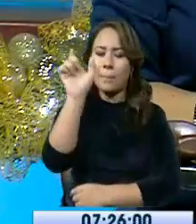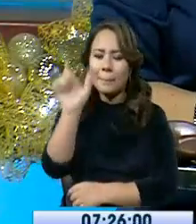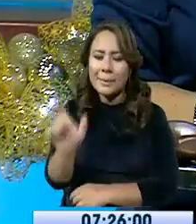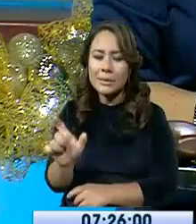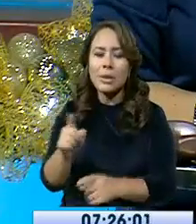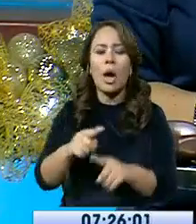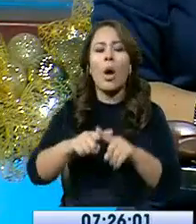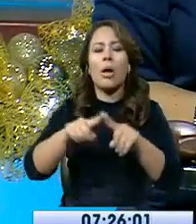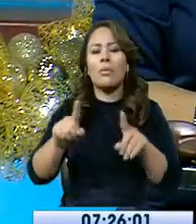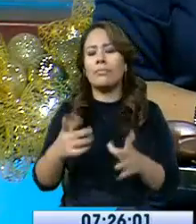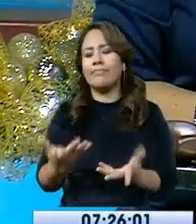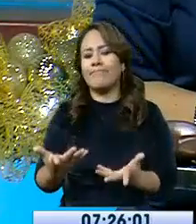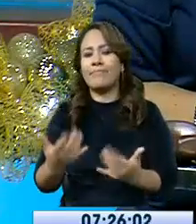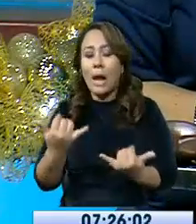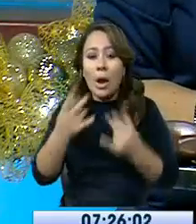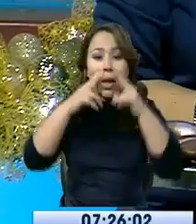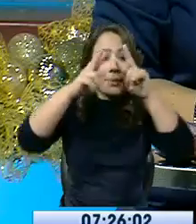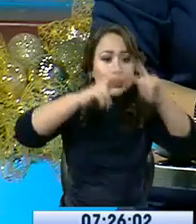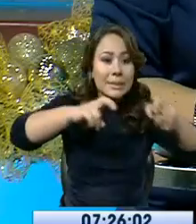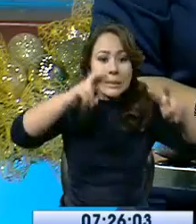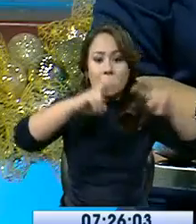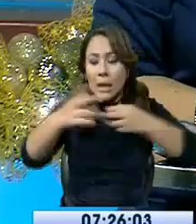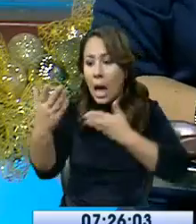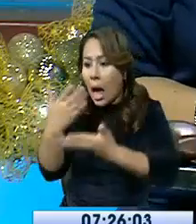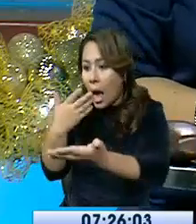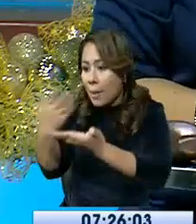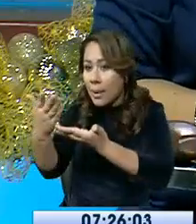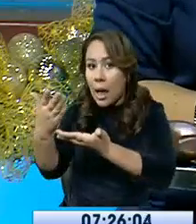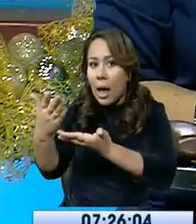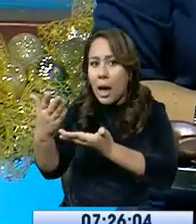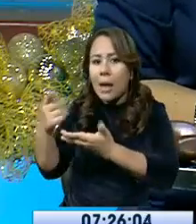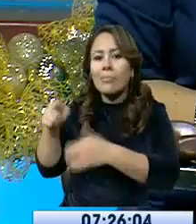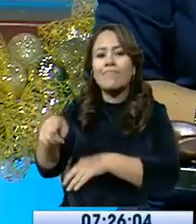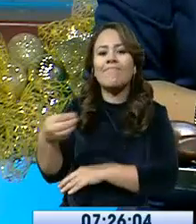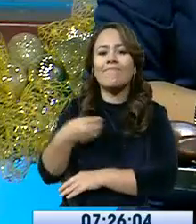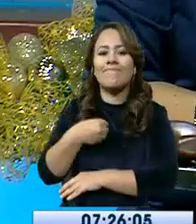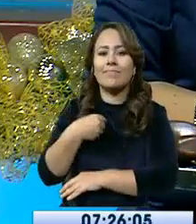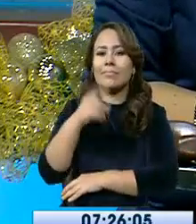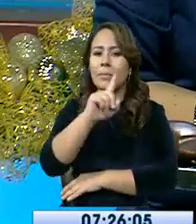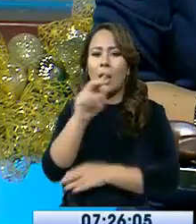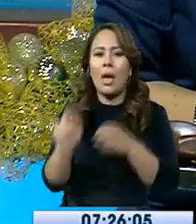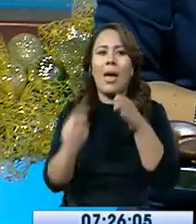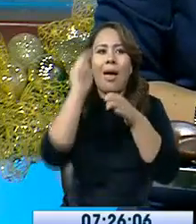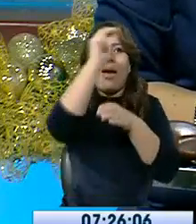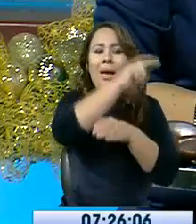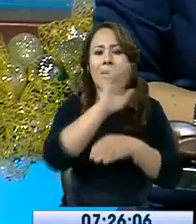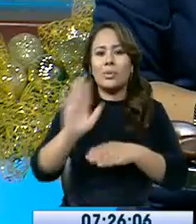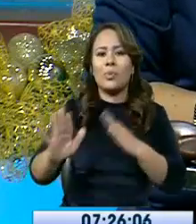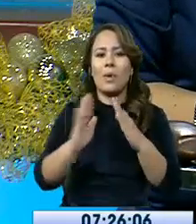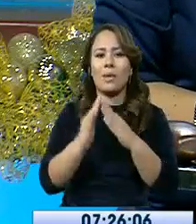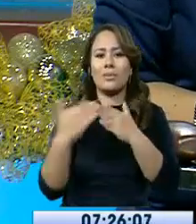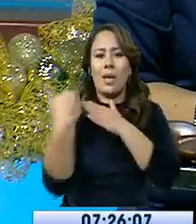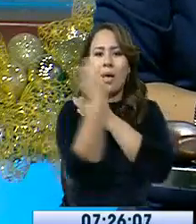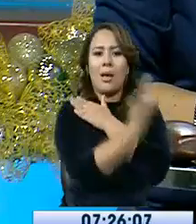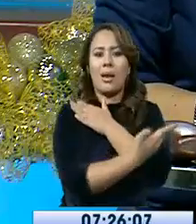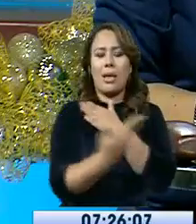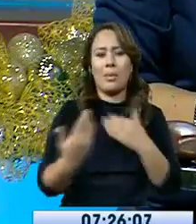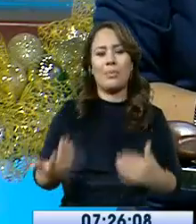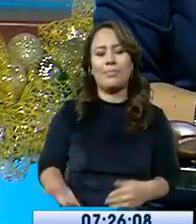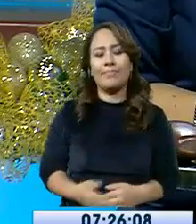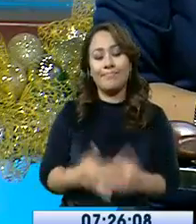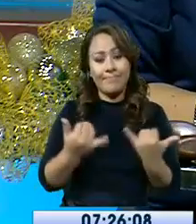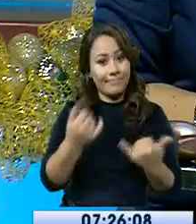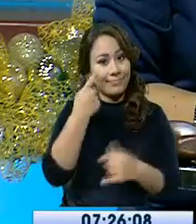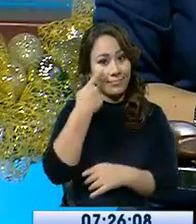Pero tras las investigaciones, se determinó que su intención era otra. Conozcamos de qué se trata en